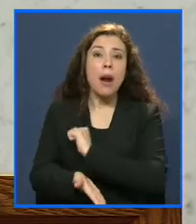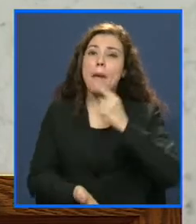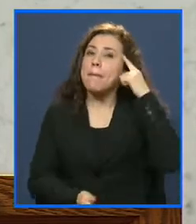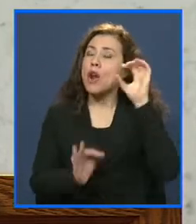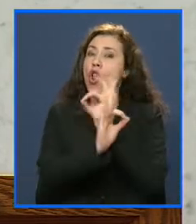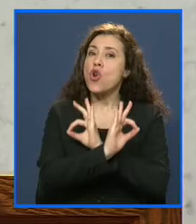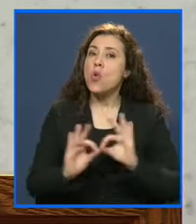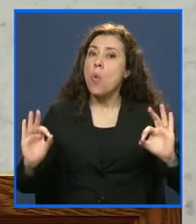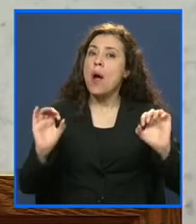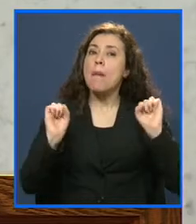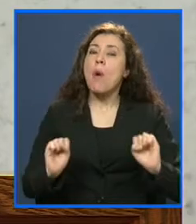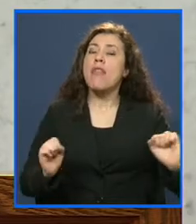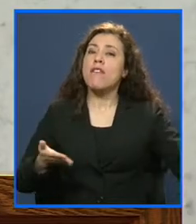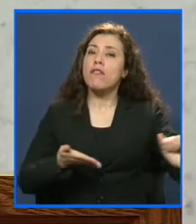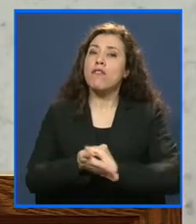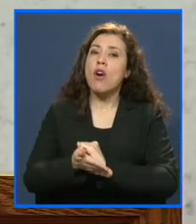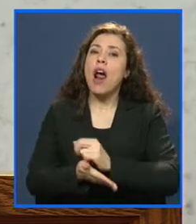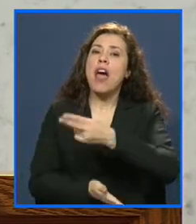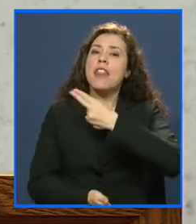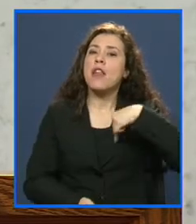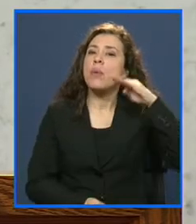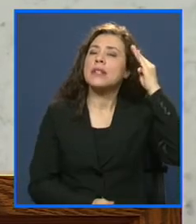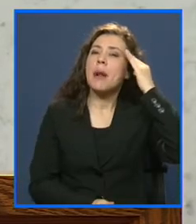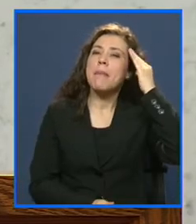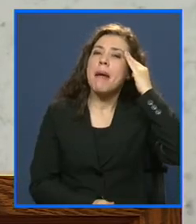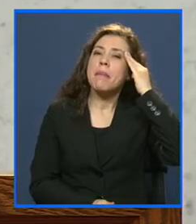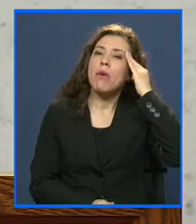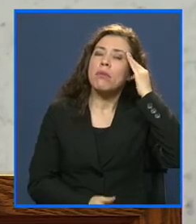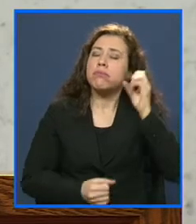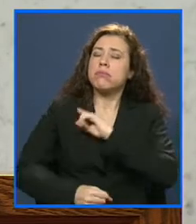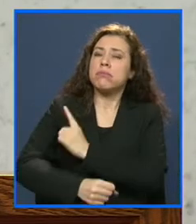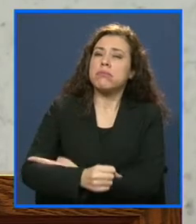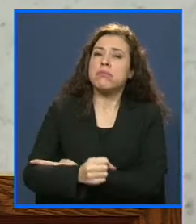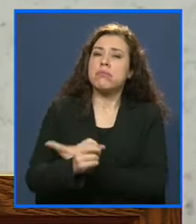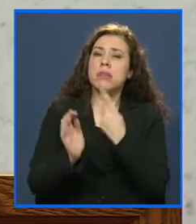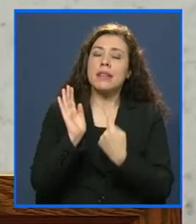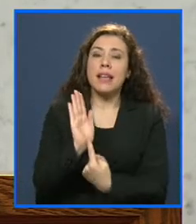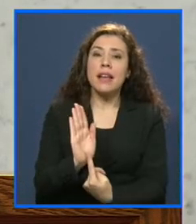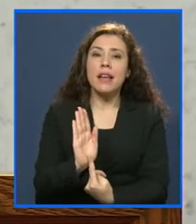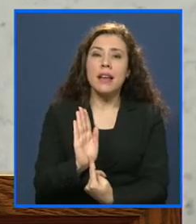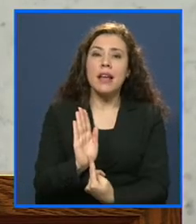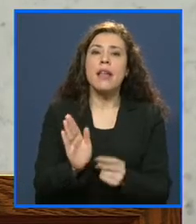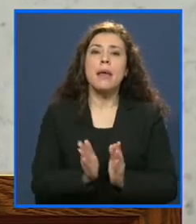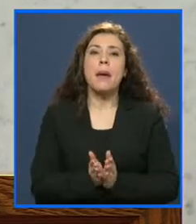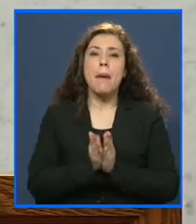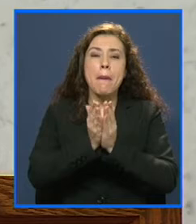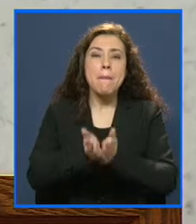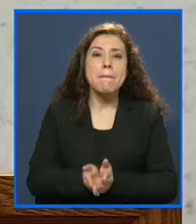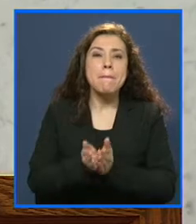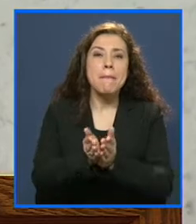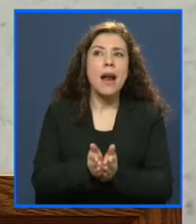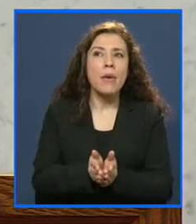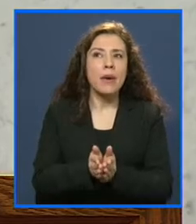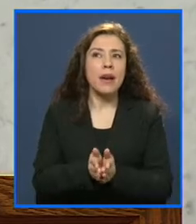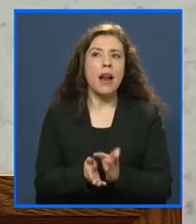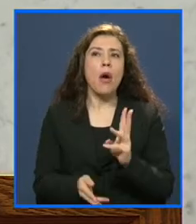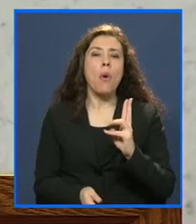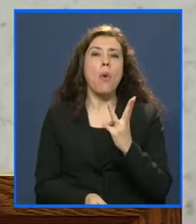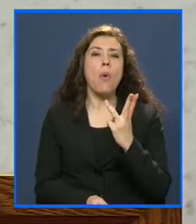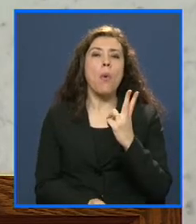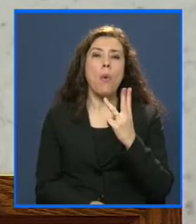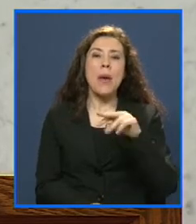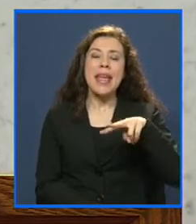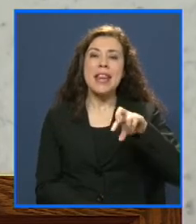jamás se podía borrar de nuestra memoria la heroica gesta del winnipeg ese barco que hace 80 años arribó a un chile que